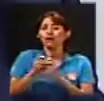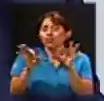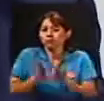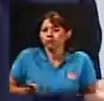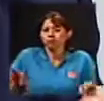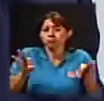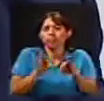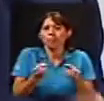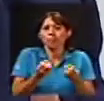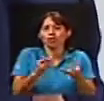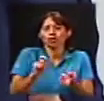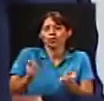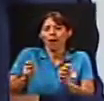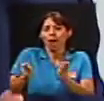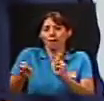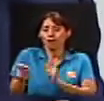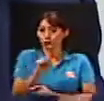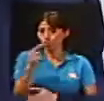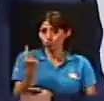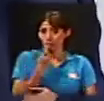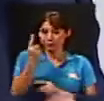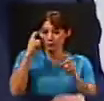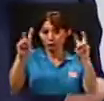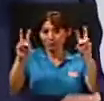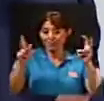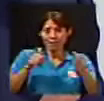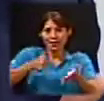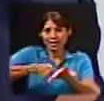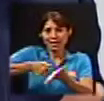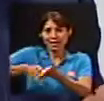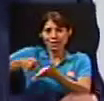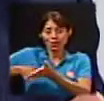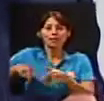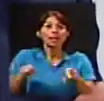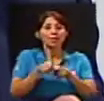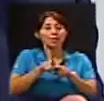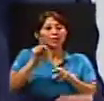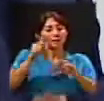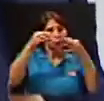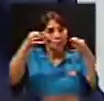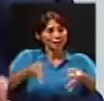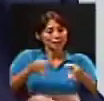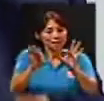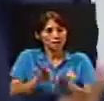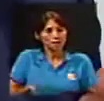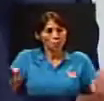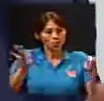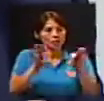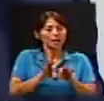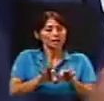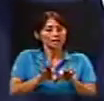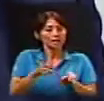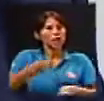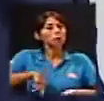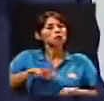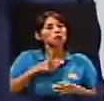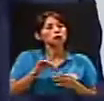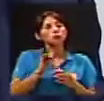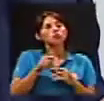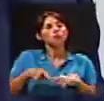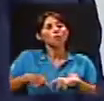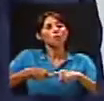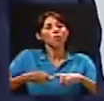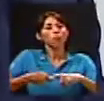cambios, no solamente por el tema electoral, sino que es un año en el cual va a haber que tomar decisiones importantes que hemos venido dejando atrás y ojalá se logren